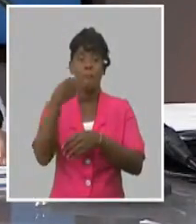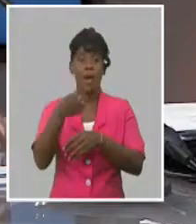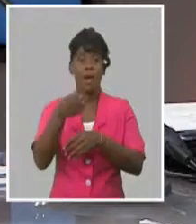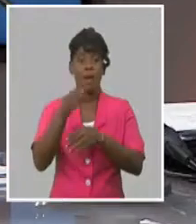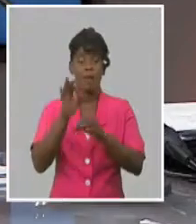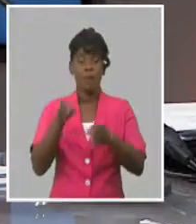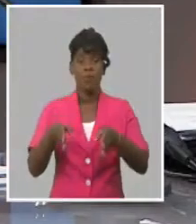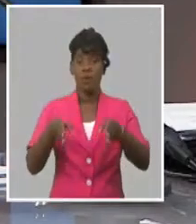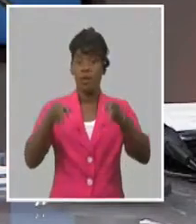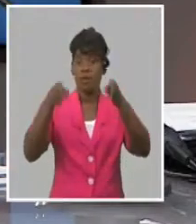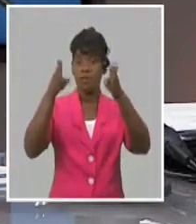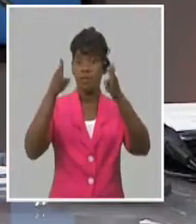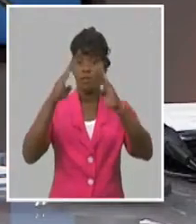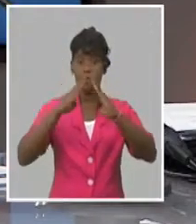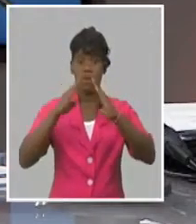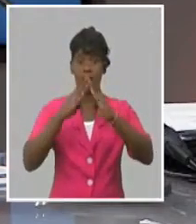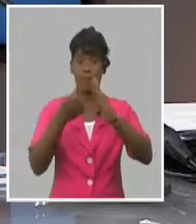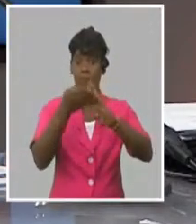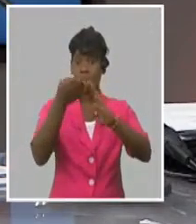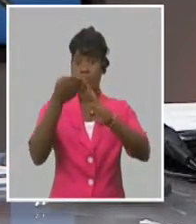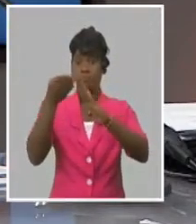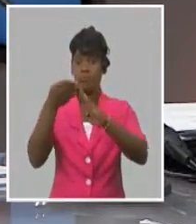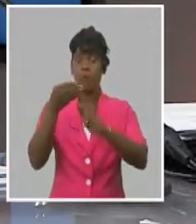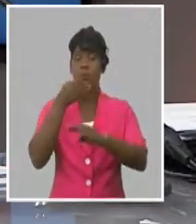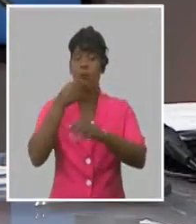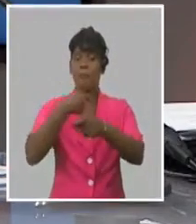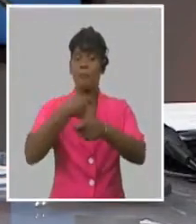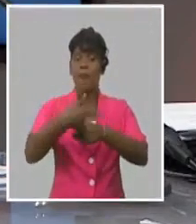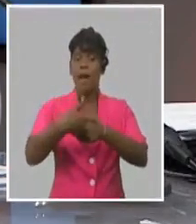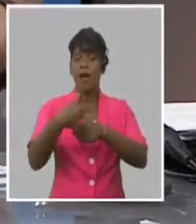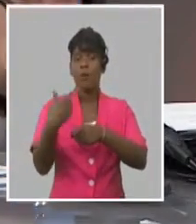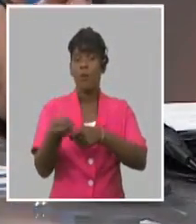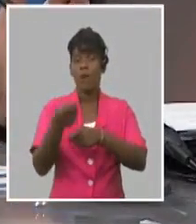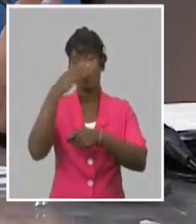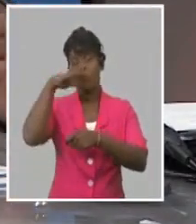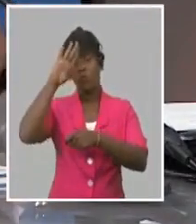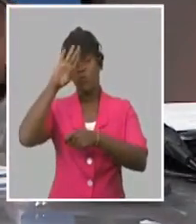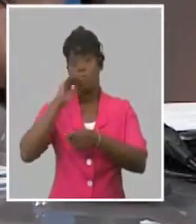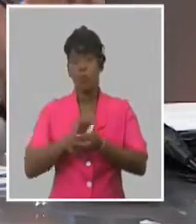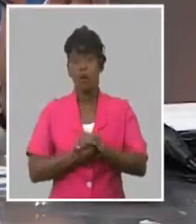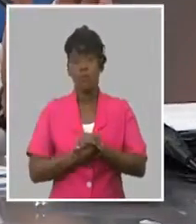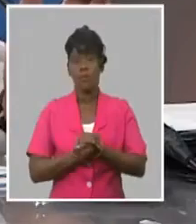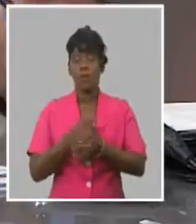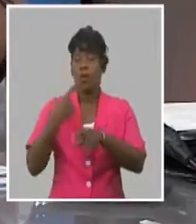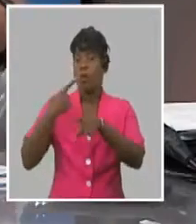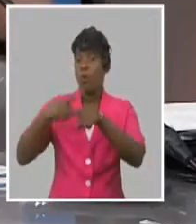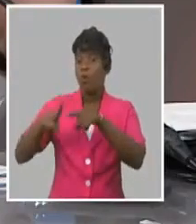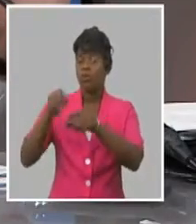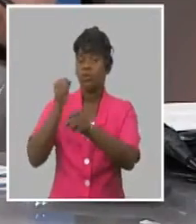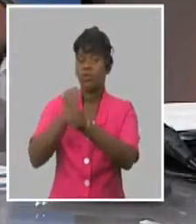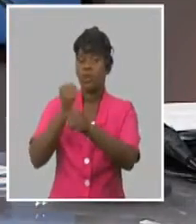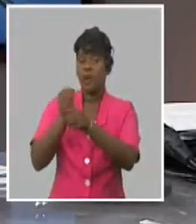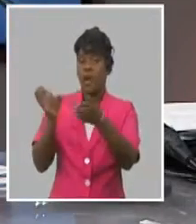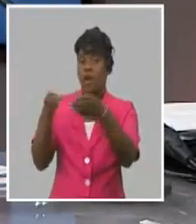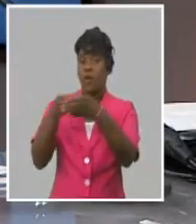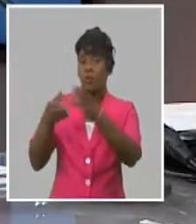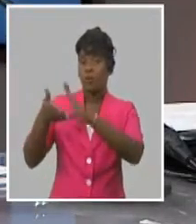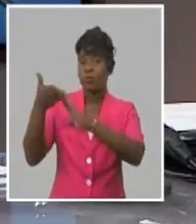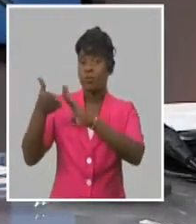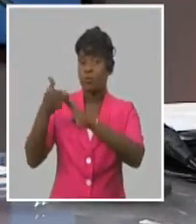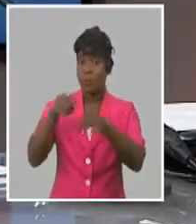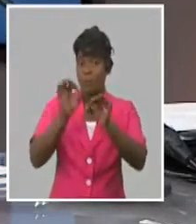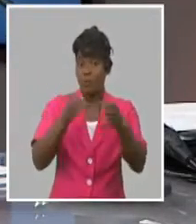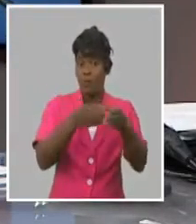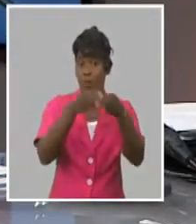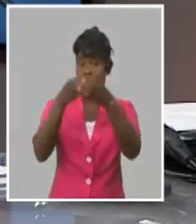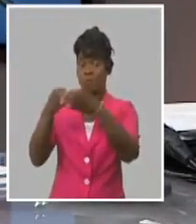esa libertad. Y además, esa cooperativa, que digo la construcción, solo por poner un ejemplo, no porque tenga nada en contra de